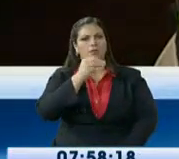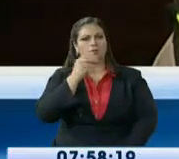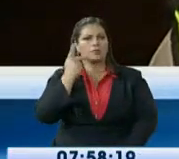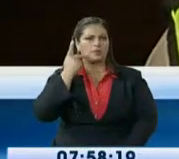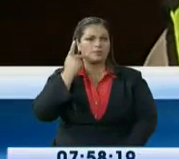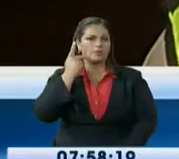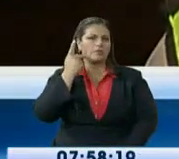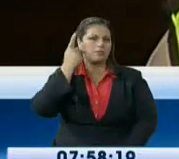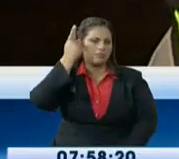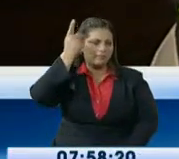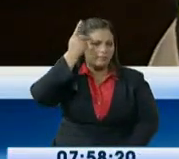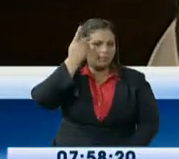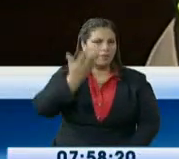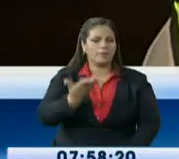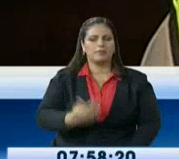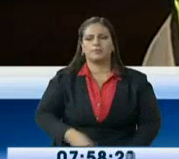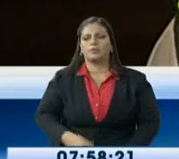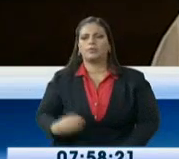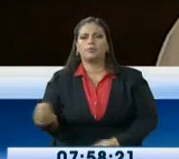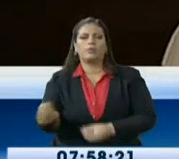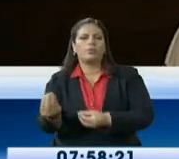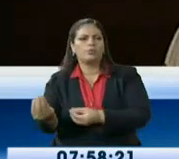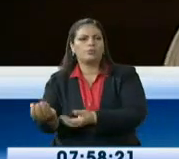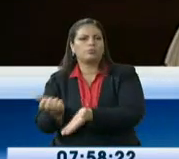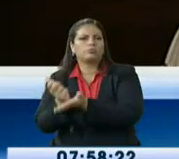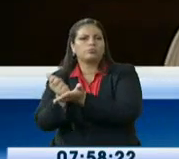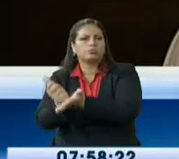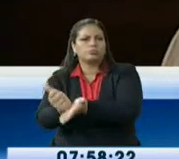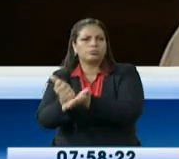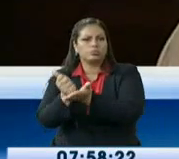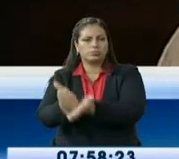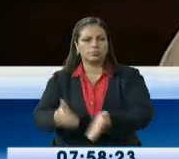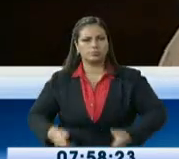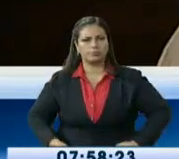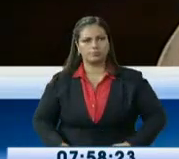cantidad de adolescentes transcurso de la noche